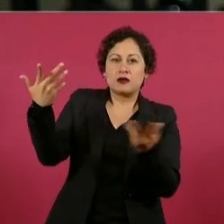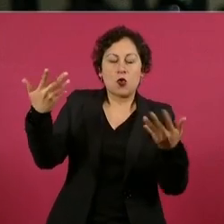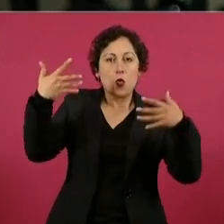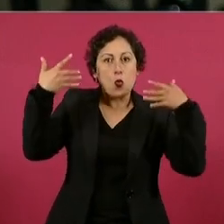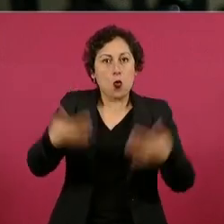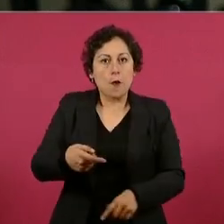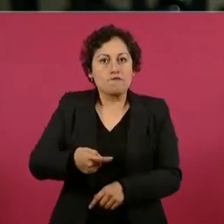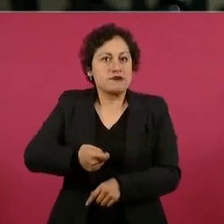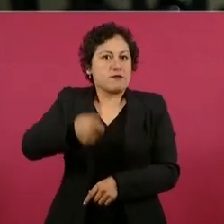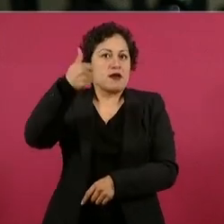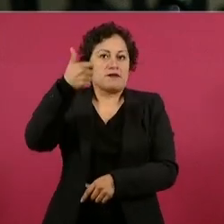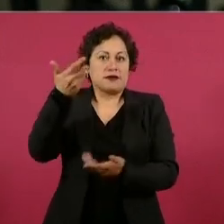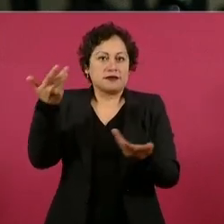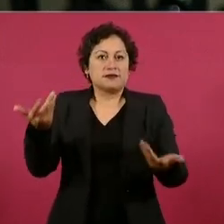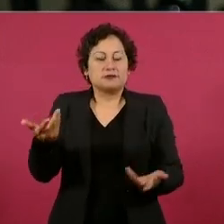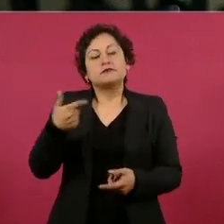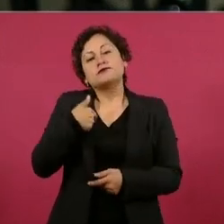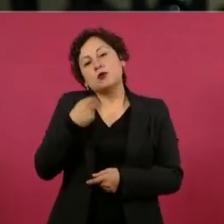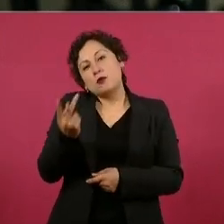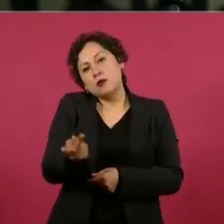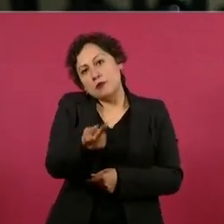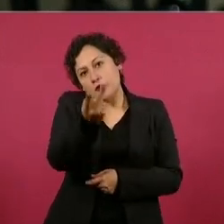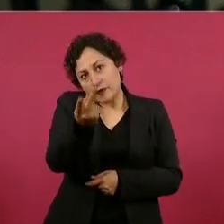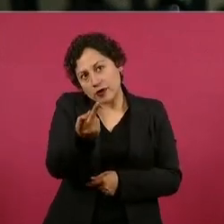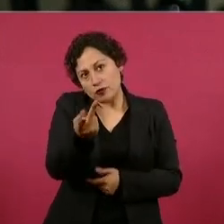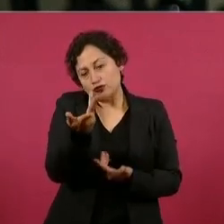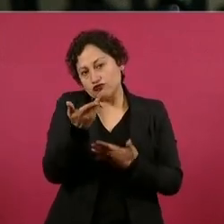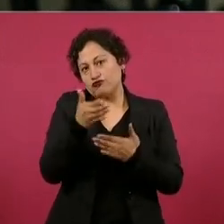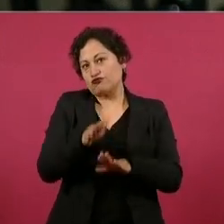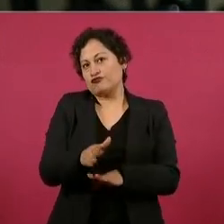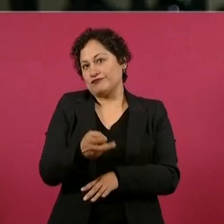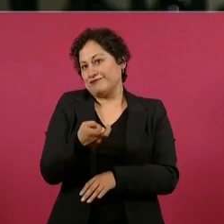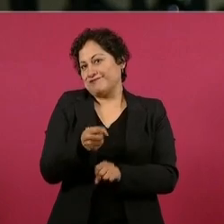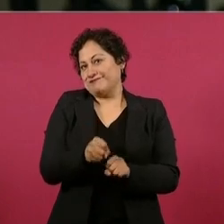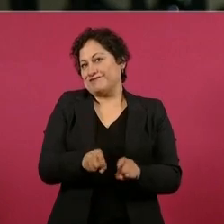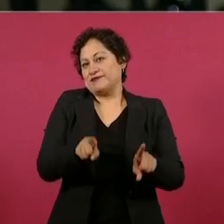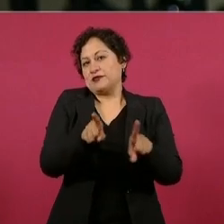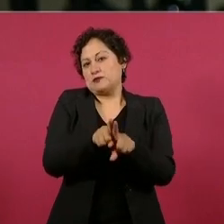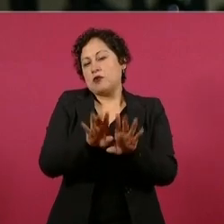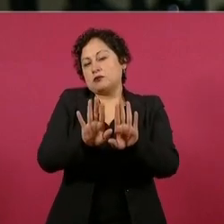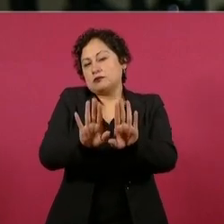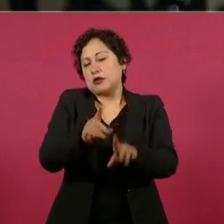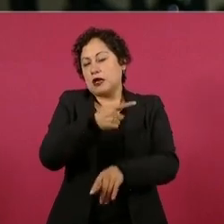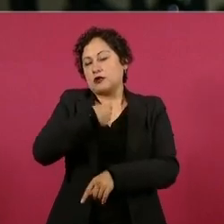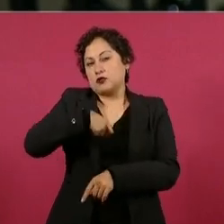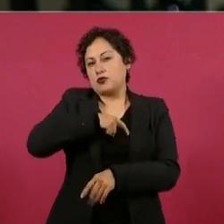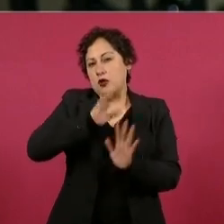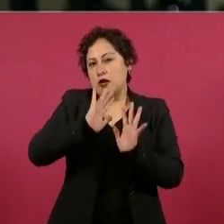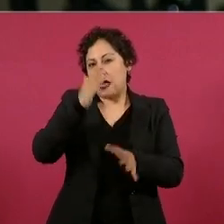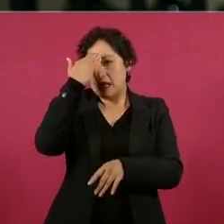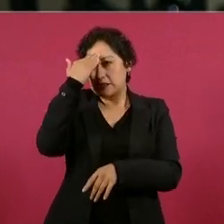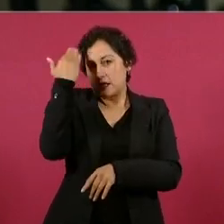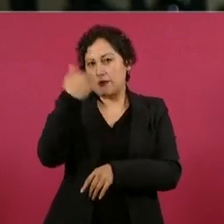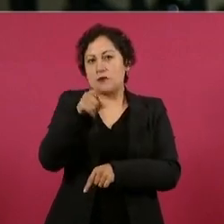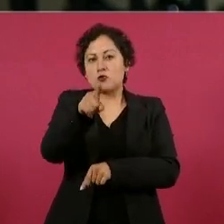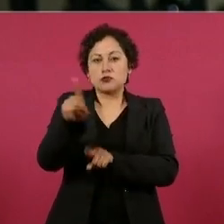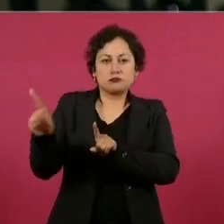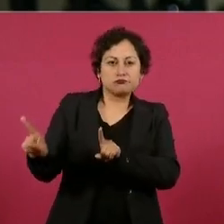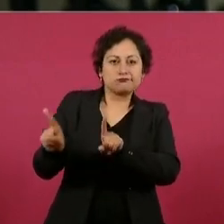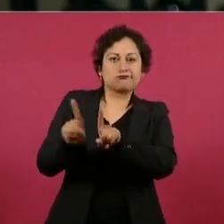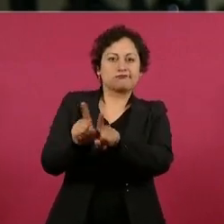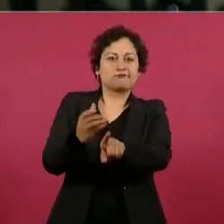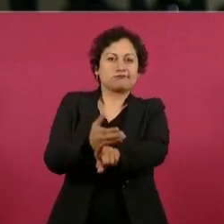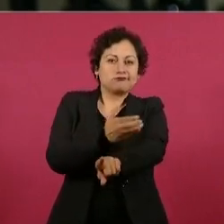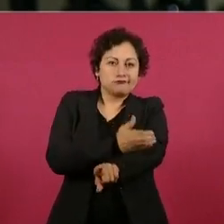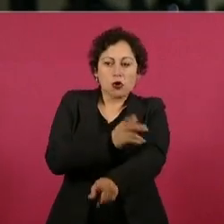Preguntarle, presidente, en este contexto, ya sabemos que, pues bueno, usted se acompaña de la presidenta electa, platican,